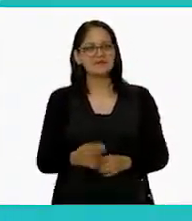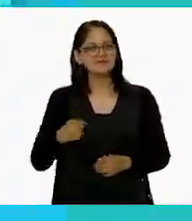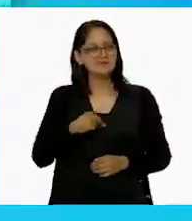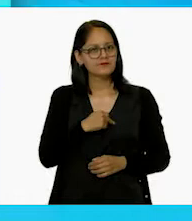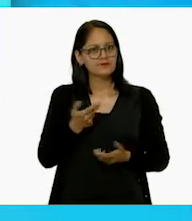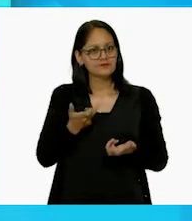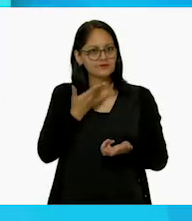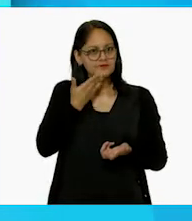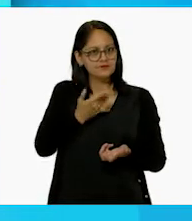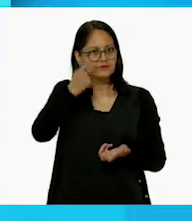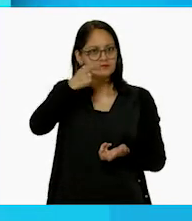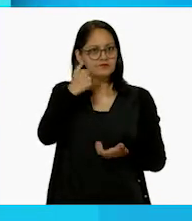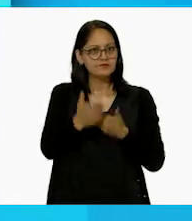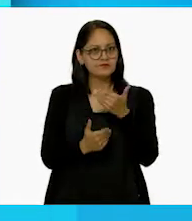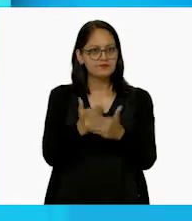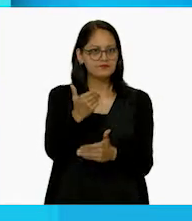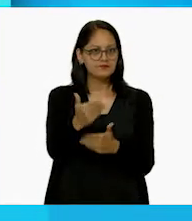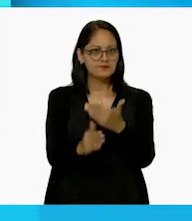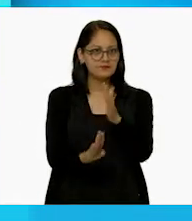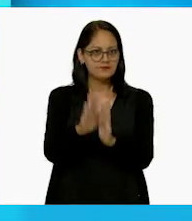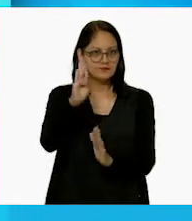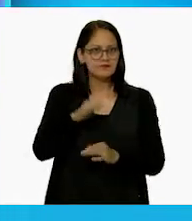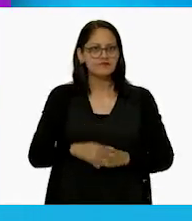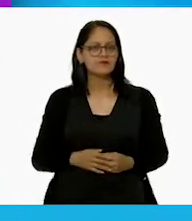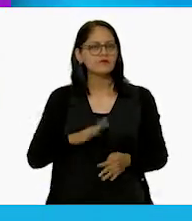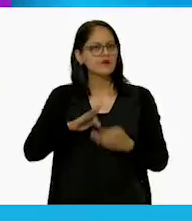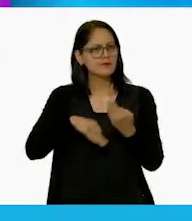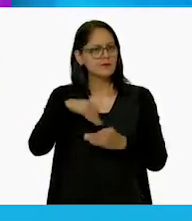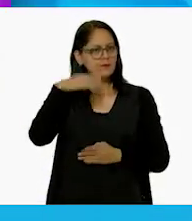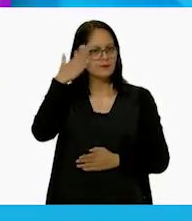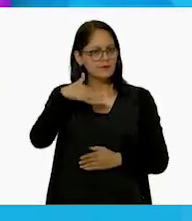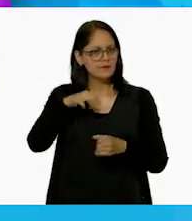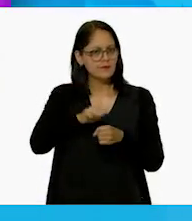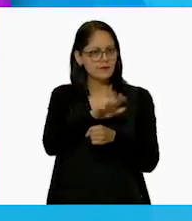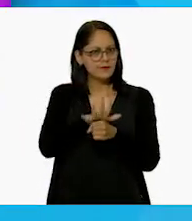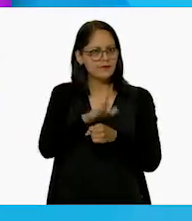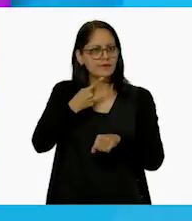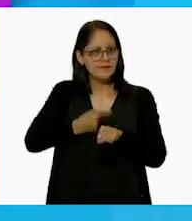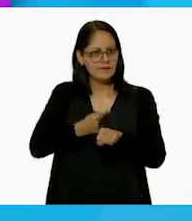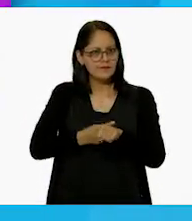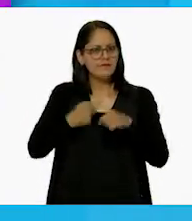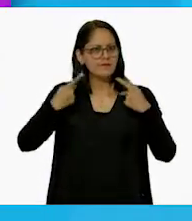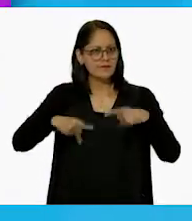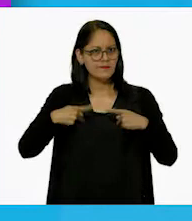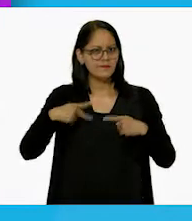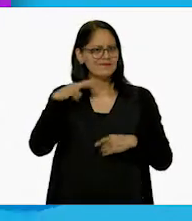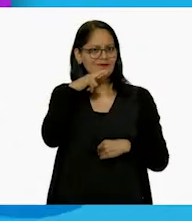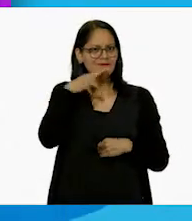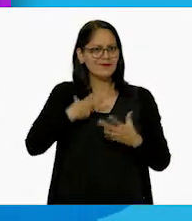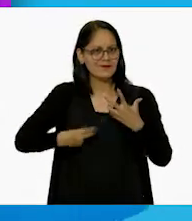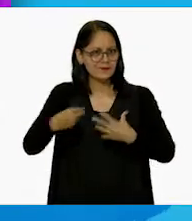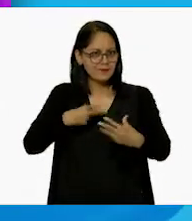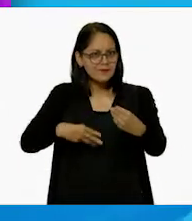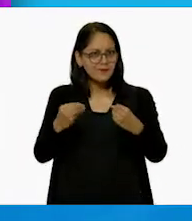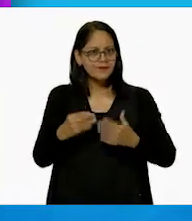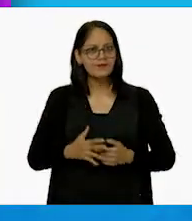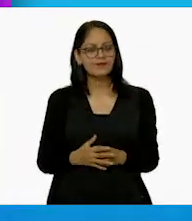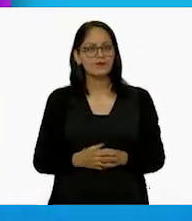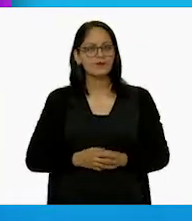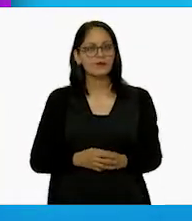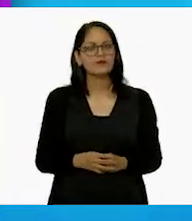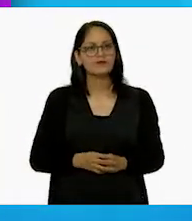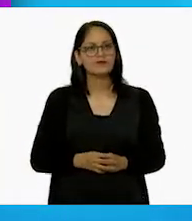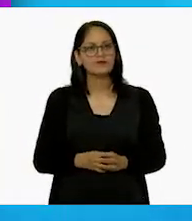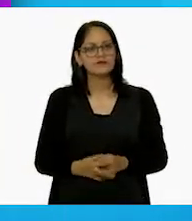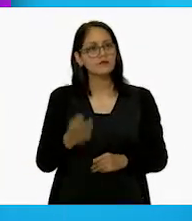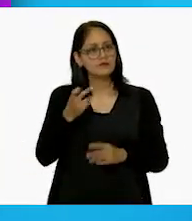Buenas prácticas para seguir adelante. Como todos sabemos, la COVID-19 es una enfermedad que se contagia muy fácilmente entre las